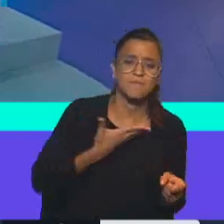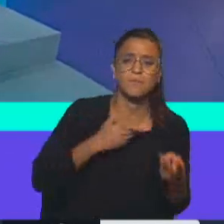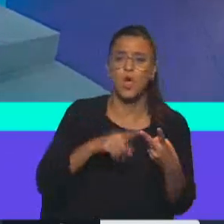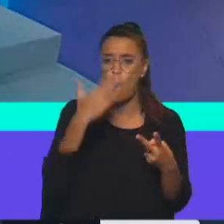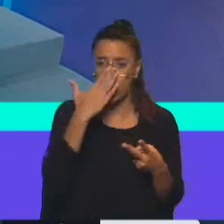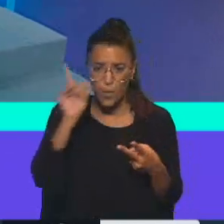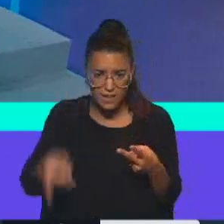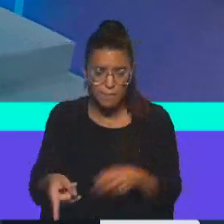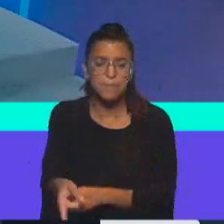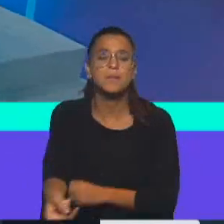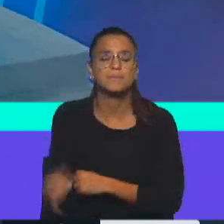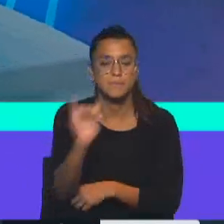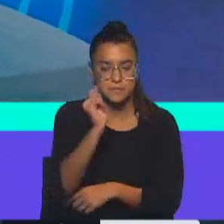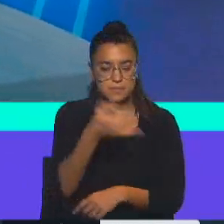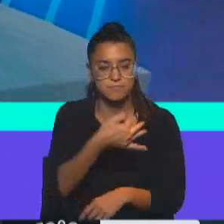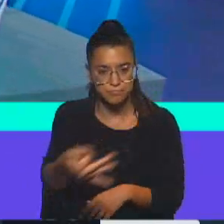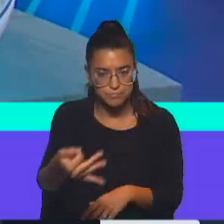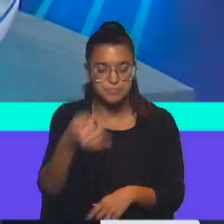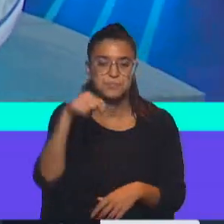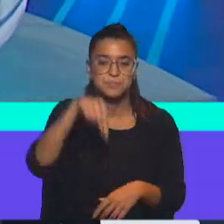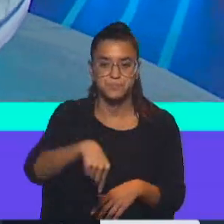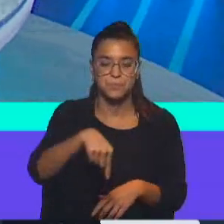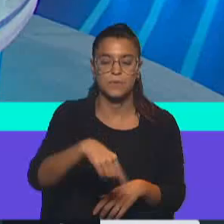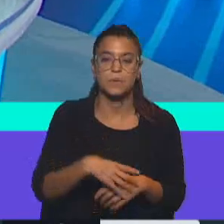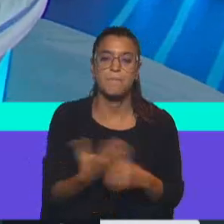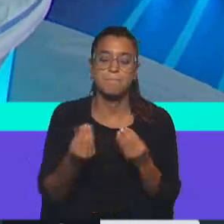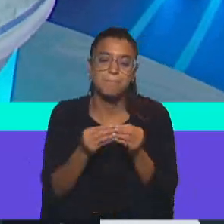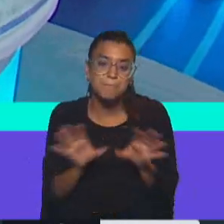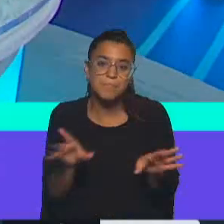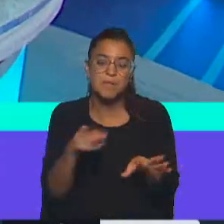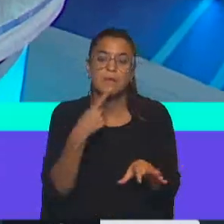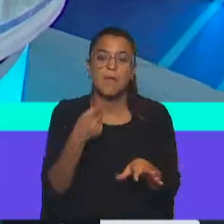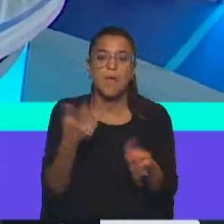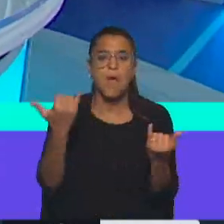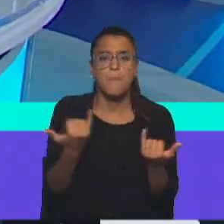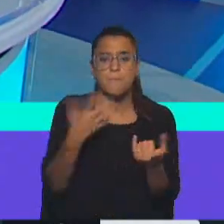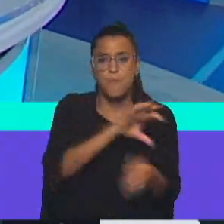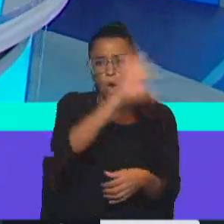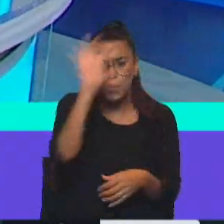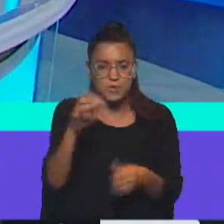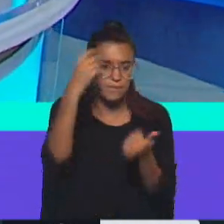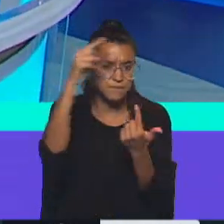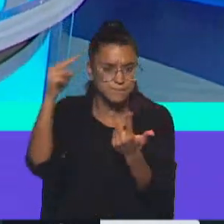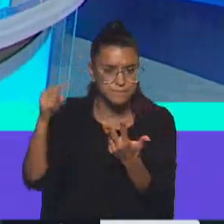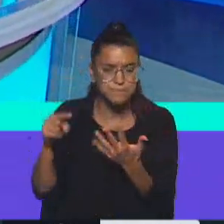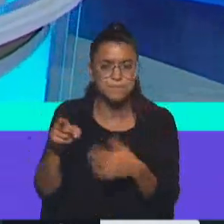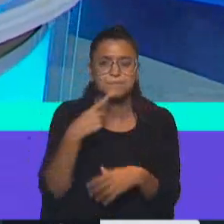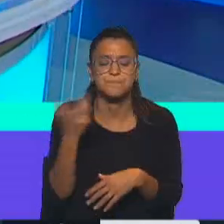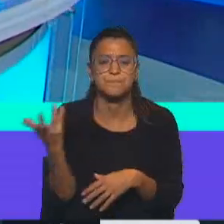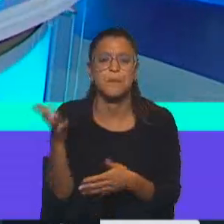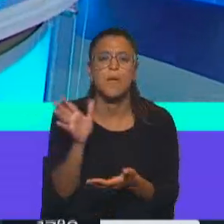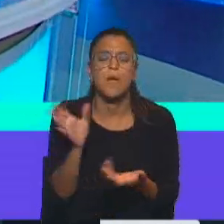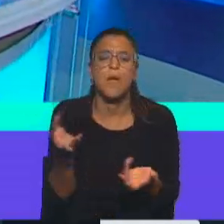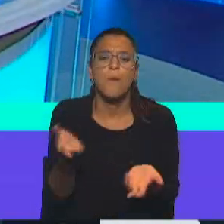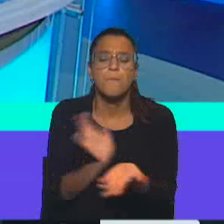¿verdad? Exactamente. Afortunadamente, iniciativas en distintas provincias que agregan